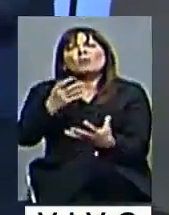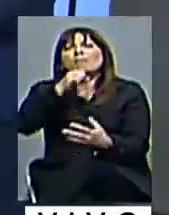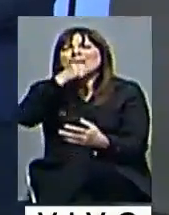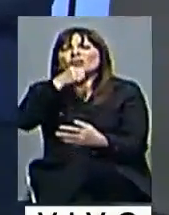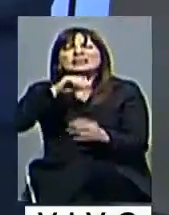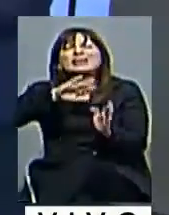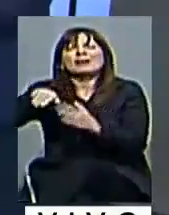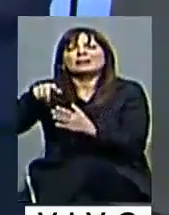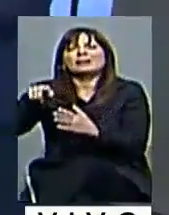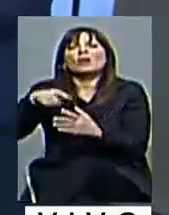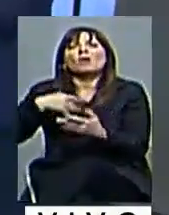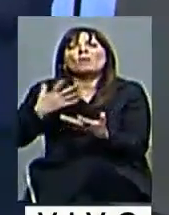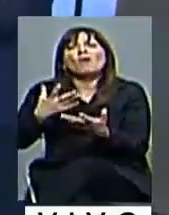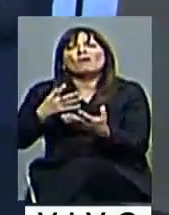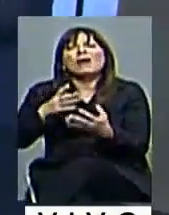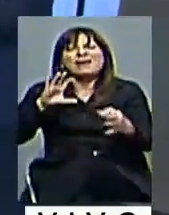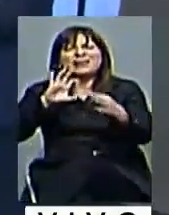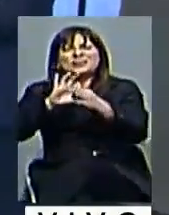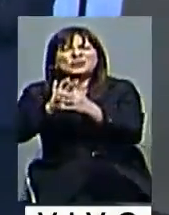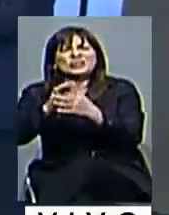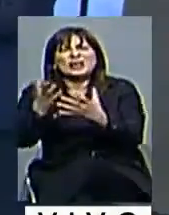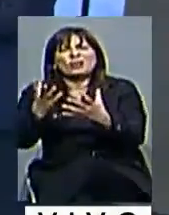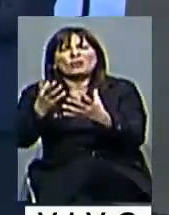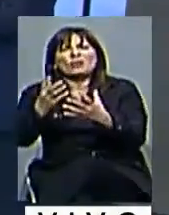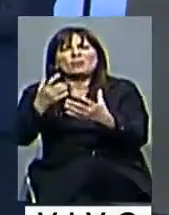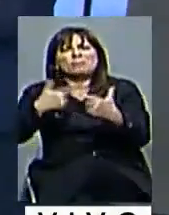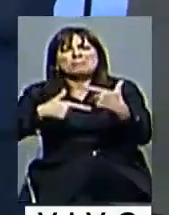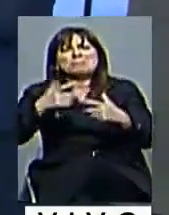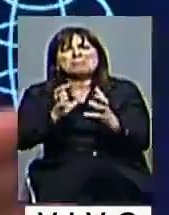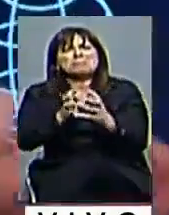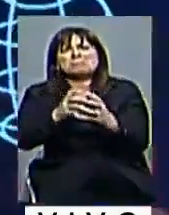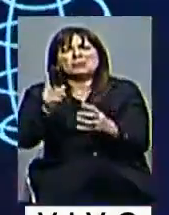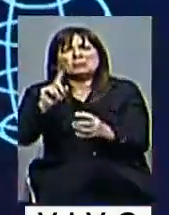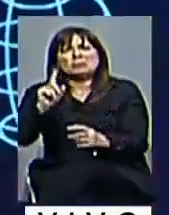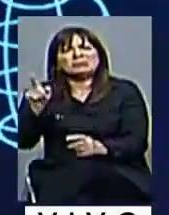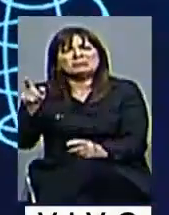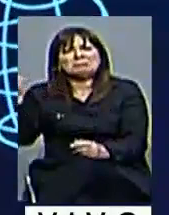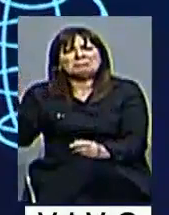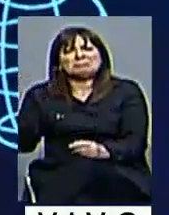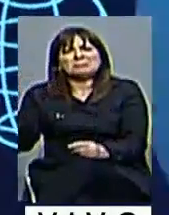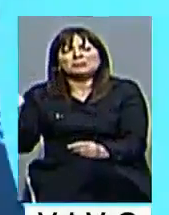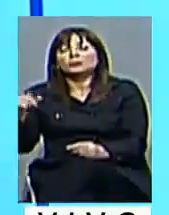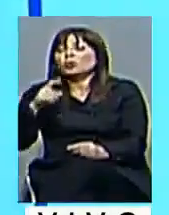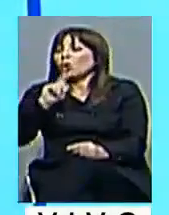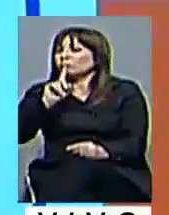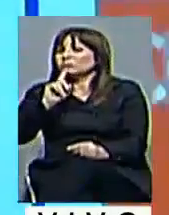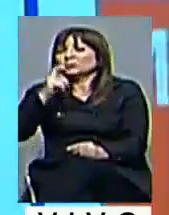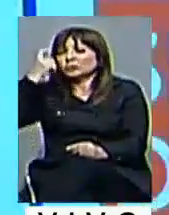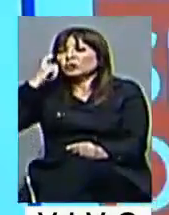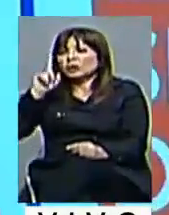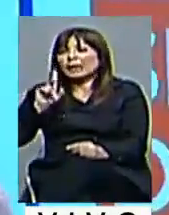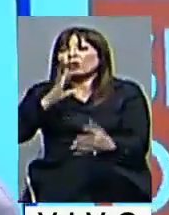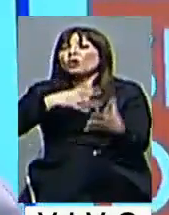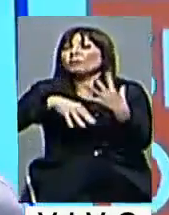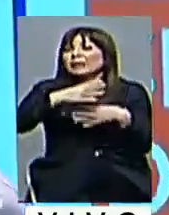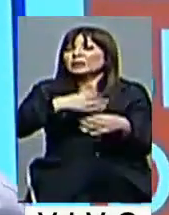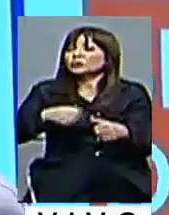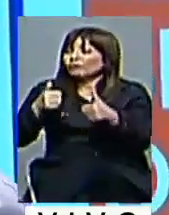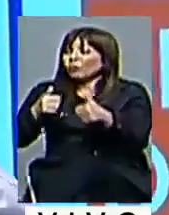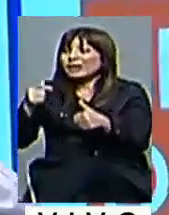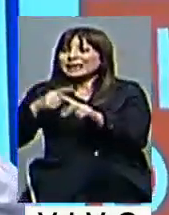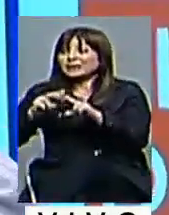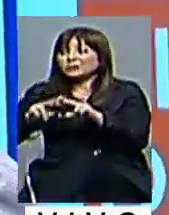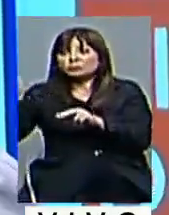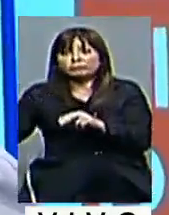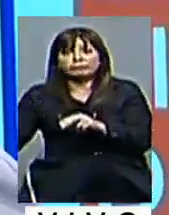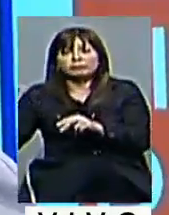no se vio muy asociado a los partidos en su campaña. No se vio. Yo al revés, yo creo que él hizo una buena combinación entre los partidos